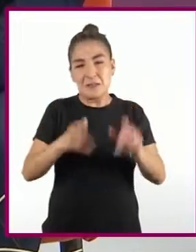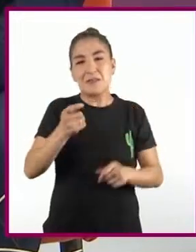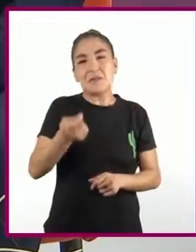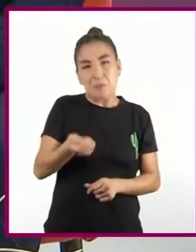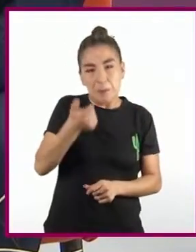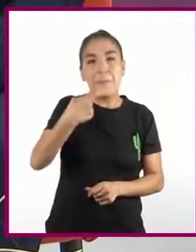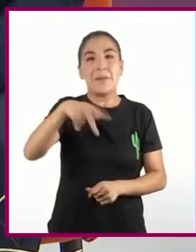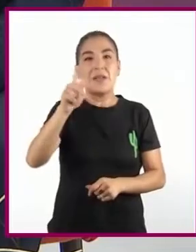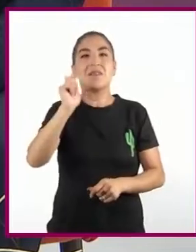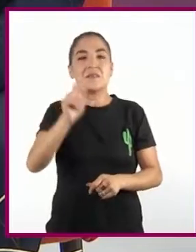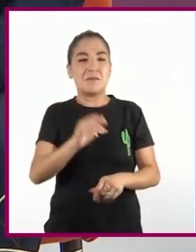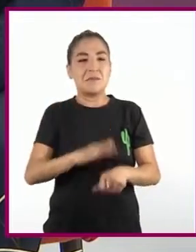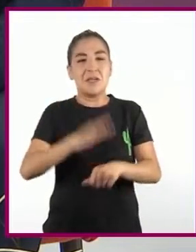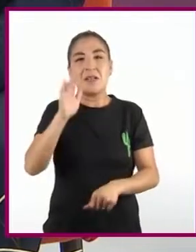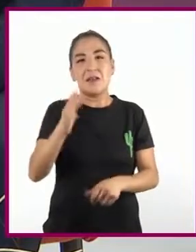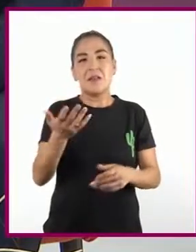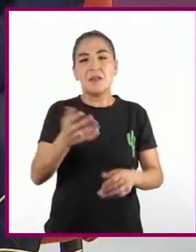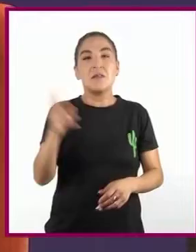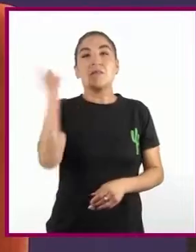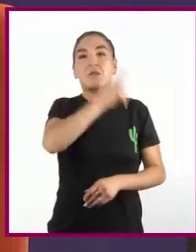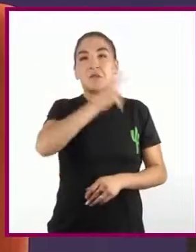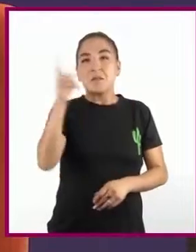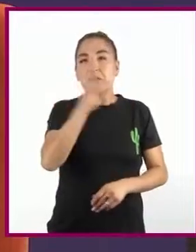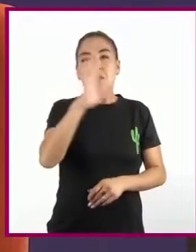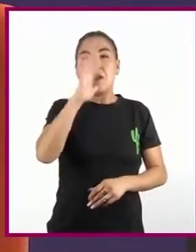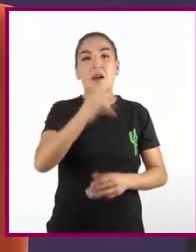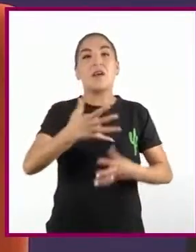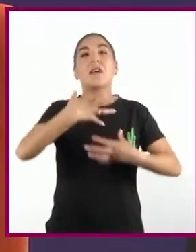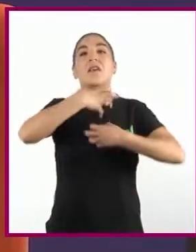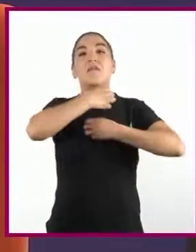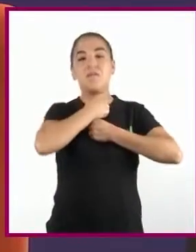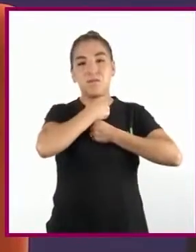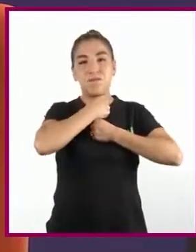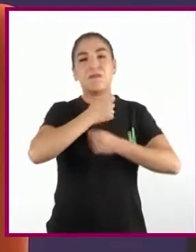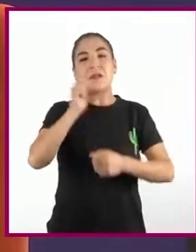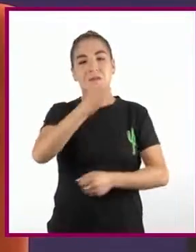choque anafiláctico, que dejamos de respirar porque se nos cierran los